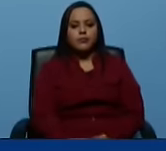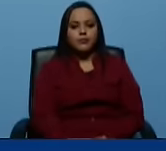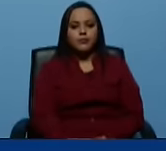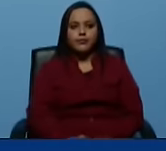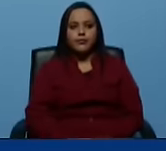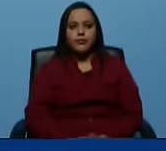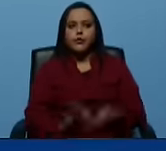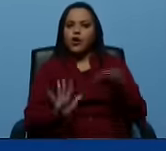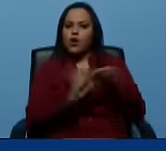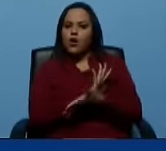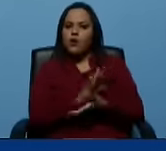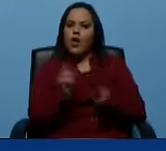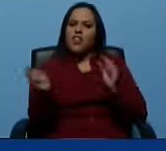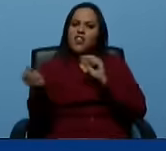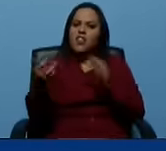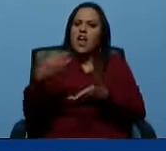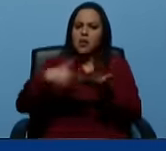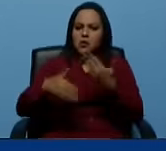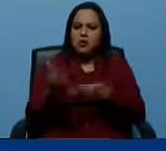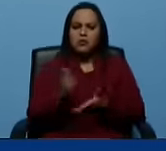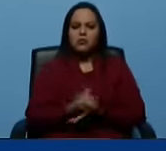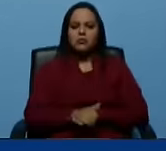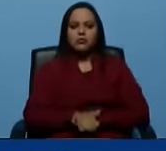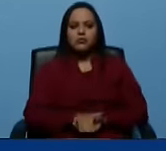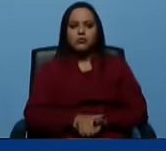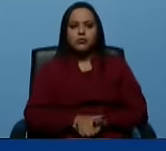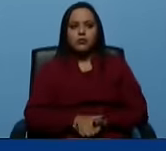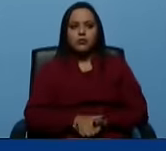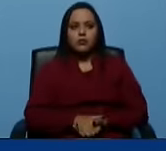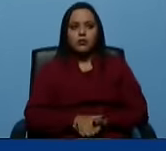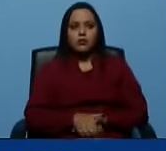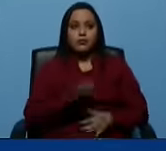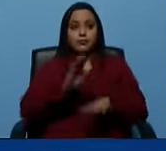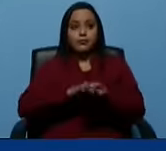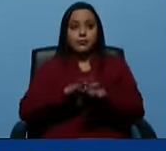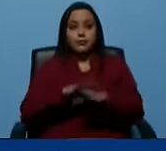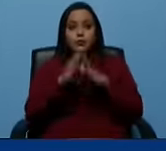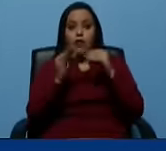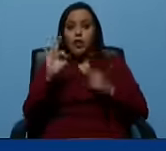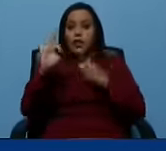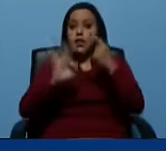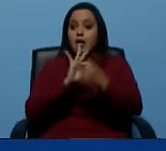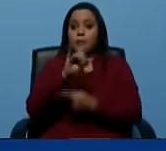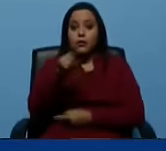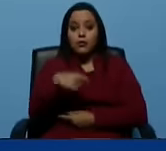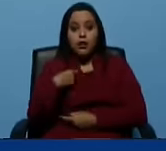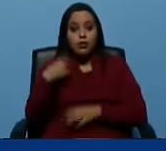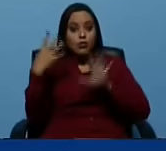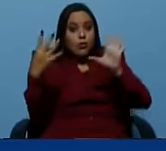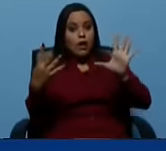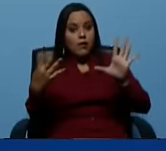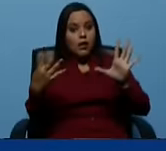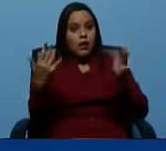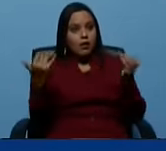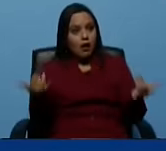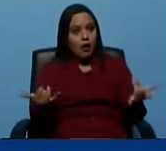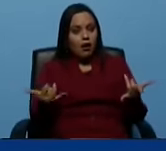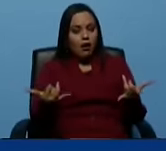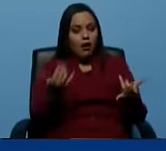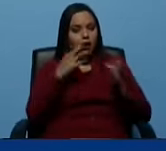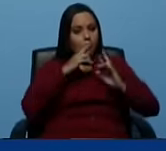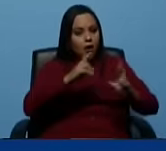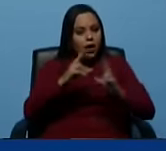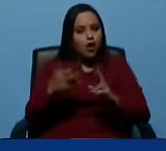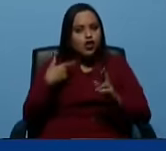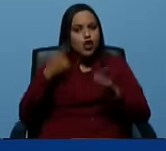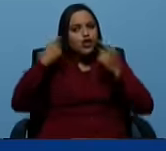Sobre el diálogo, Oscar, porque todos están haciendo 3 preguntas, ya llevo 9 con esta. Estoy